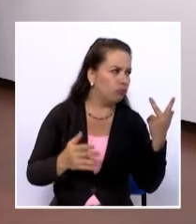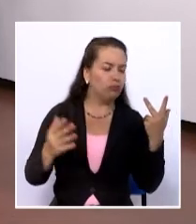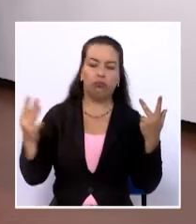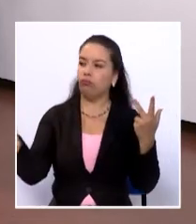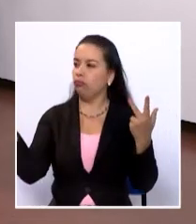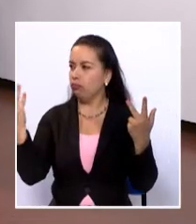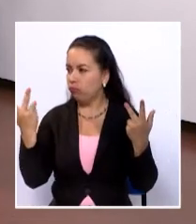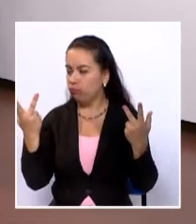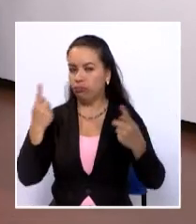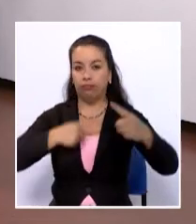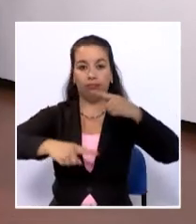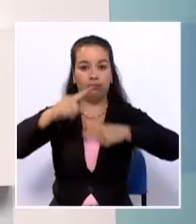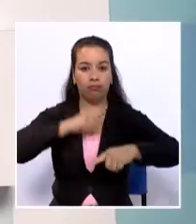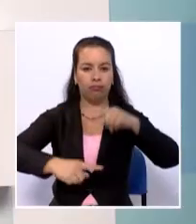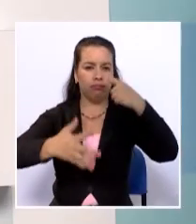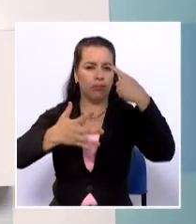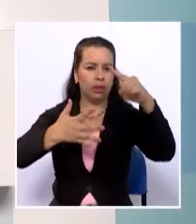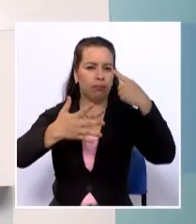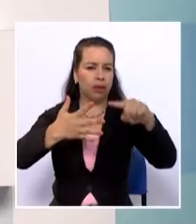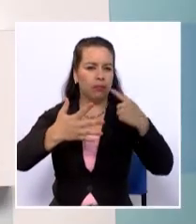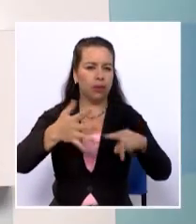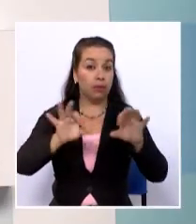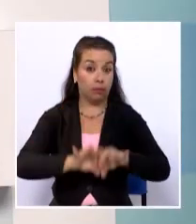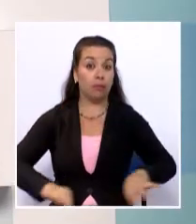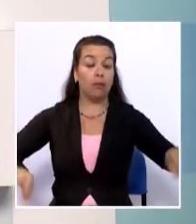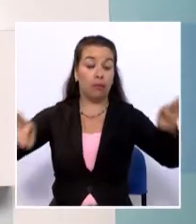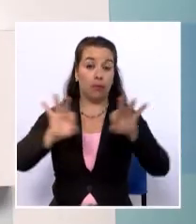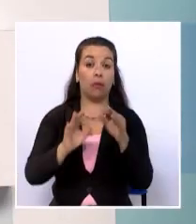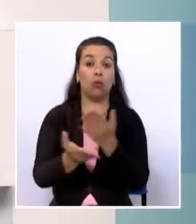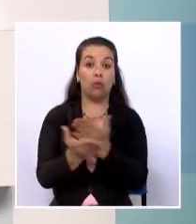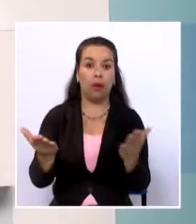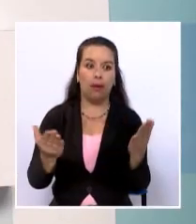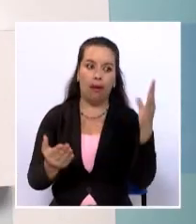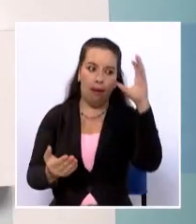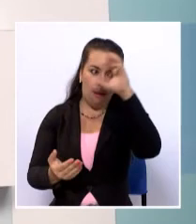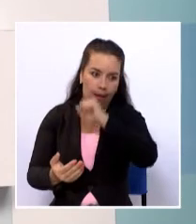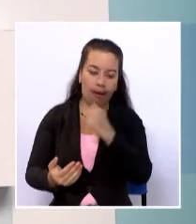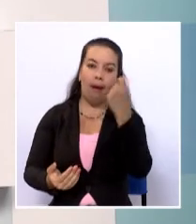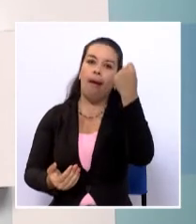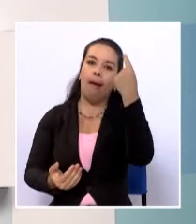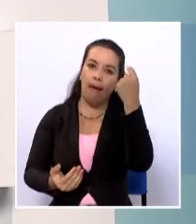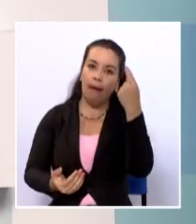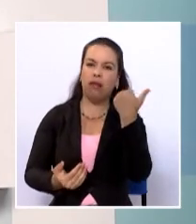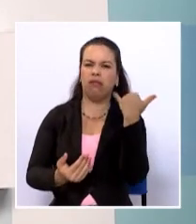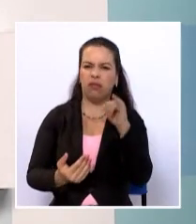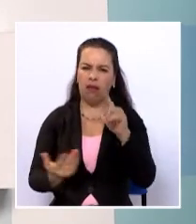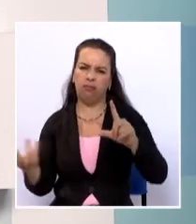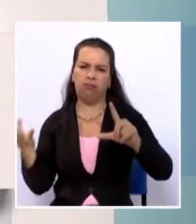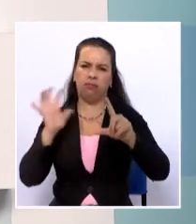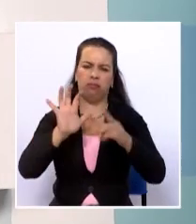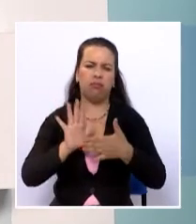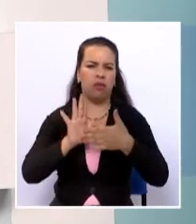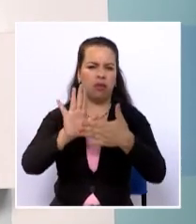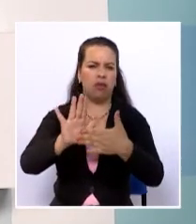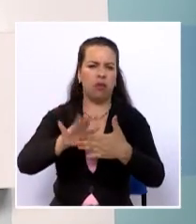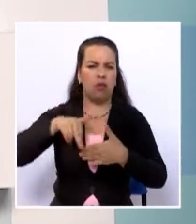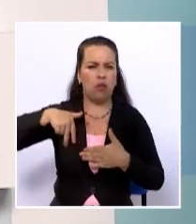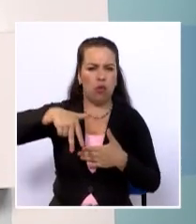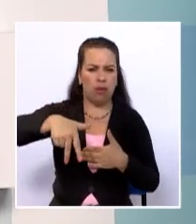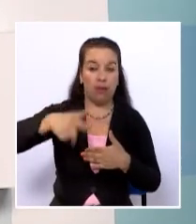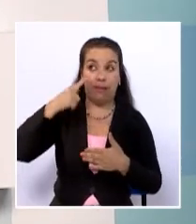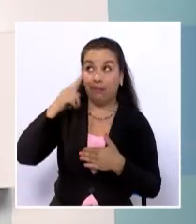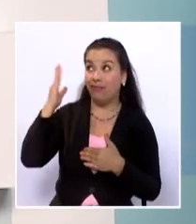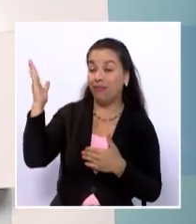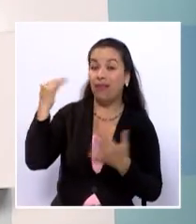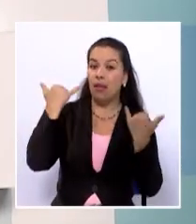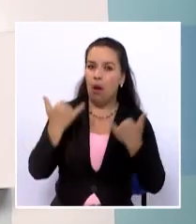hemos tocado varios puntos y es muy importante que ustedes entiendan ya vimos la rodilla en pantalla y ahorita les vamos a explicar a ustedes